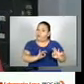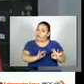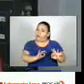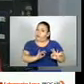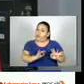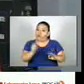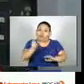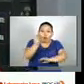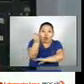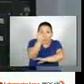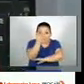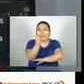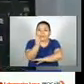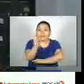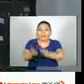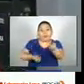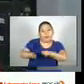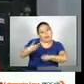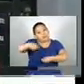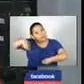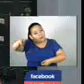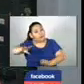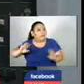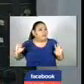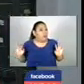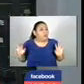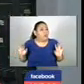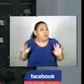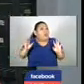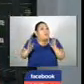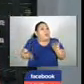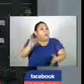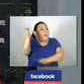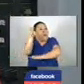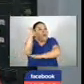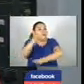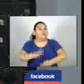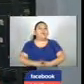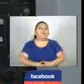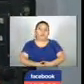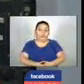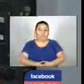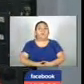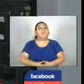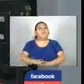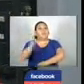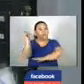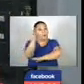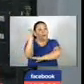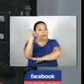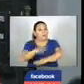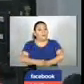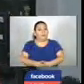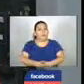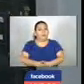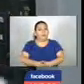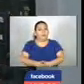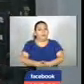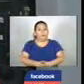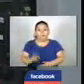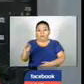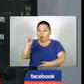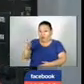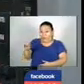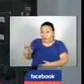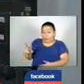solo emergencia, ¿verdad? Una emergencia puede sacarlo, pues, solo por emergencia. Solo en caso de emergencia. En caso de emergencia, porque... ¿Ya lleva varias semanas incrementando